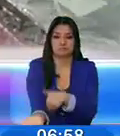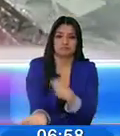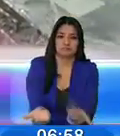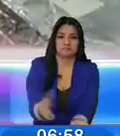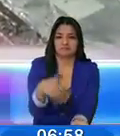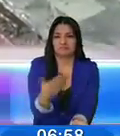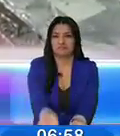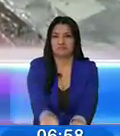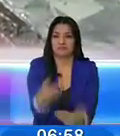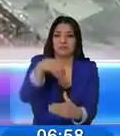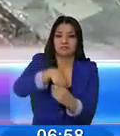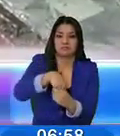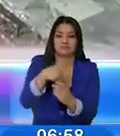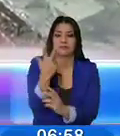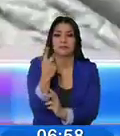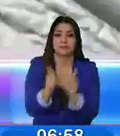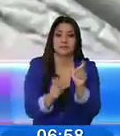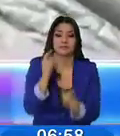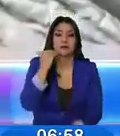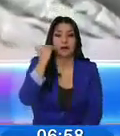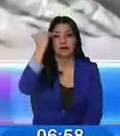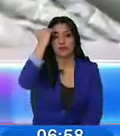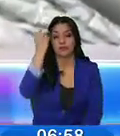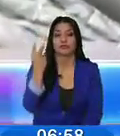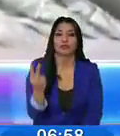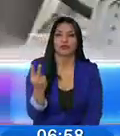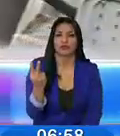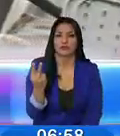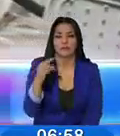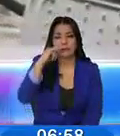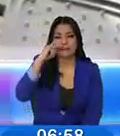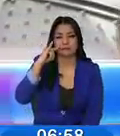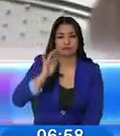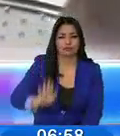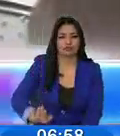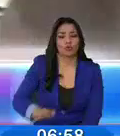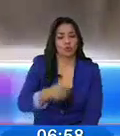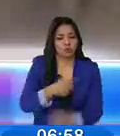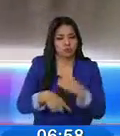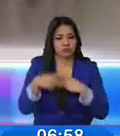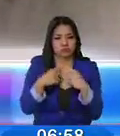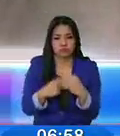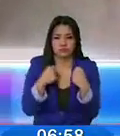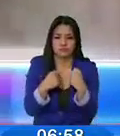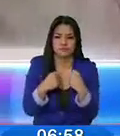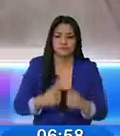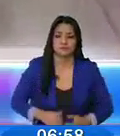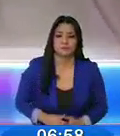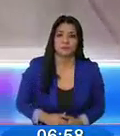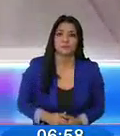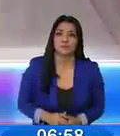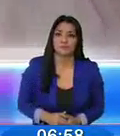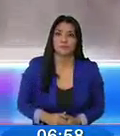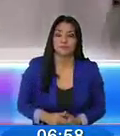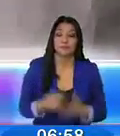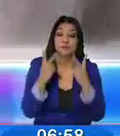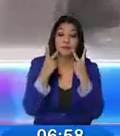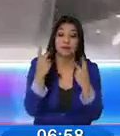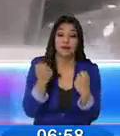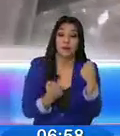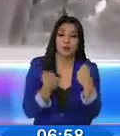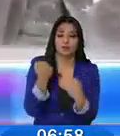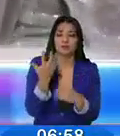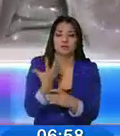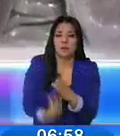En el interior habían tres personas adultas y dos menores de edad que resultaron heridos. Error mismo del vehículo, que un desperfecto,